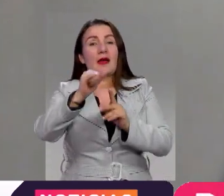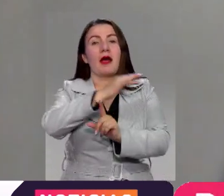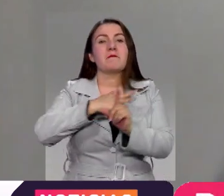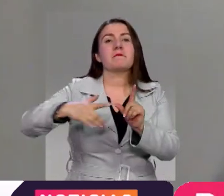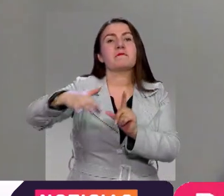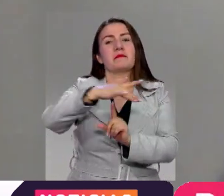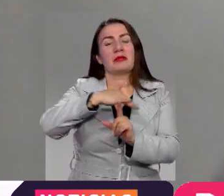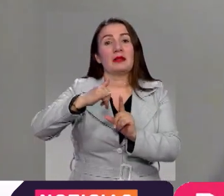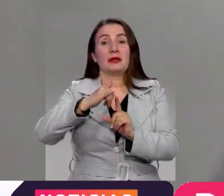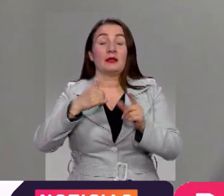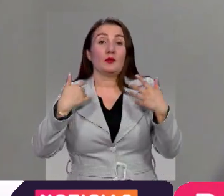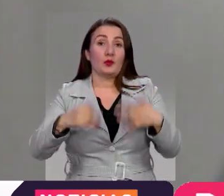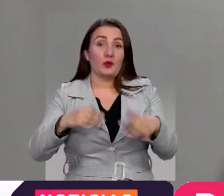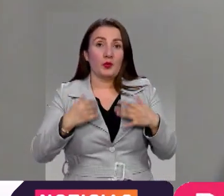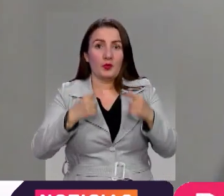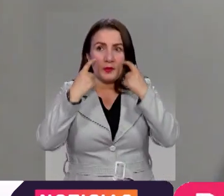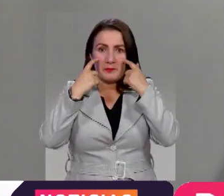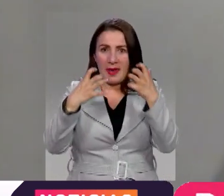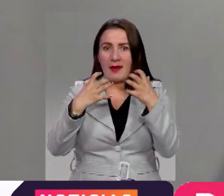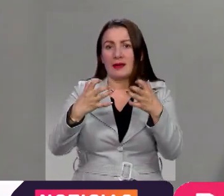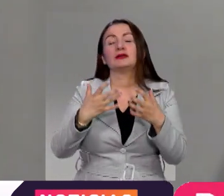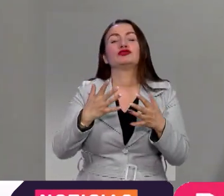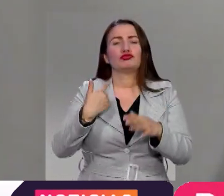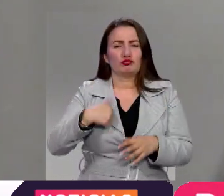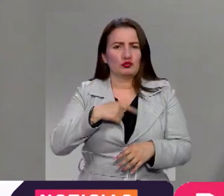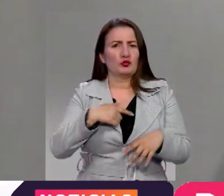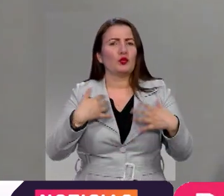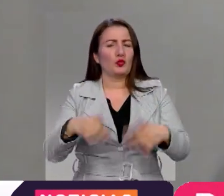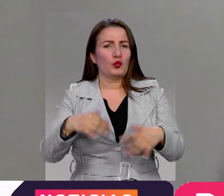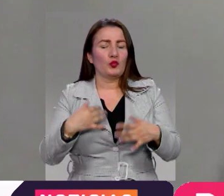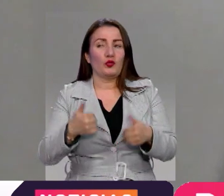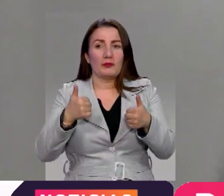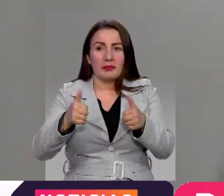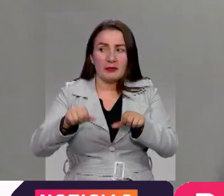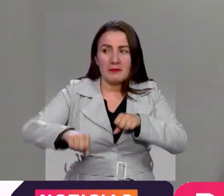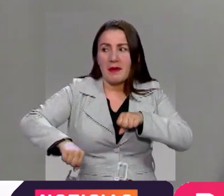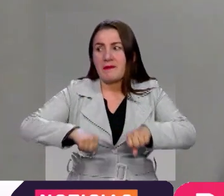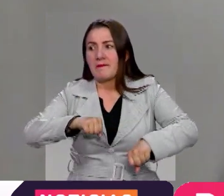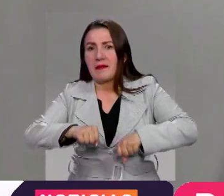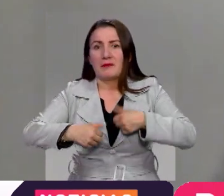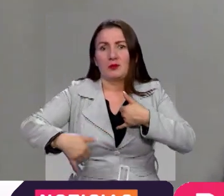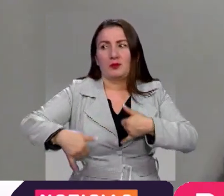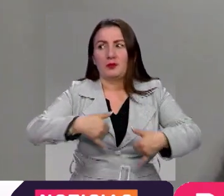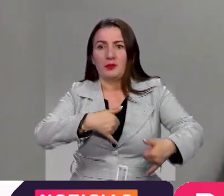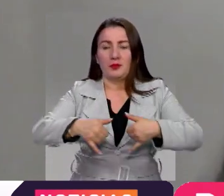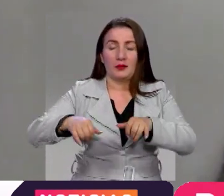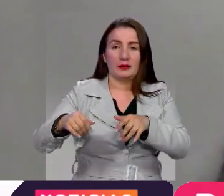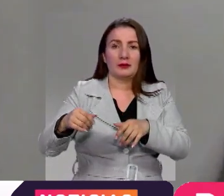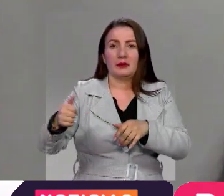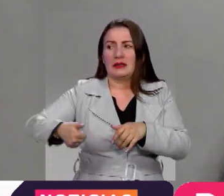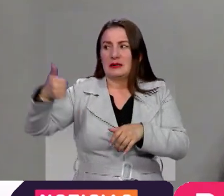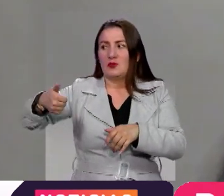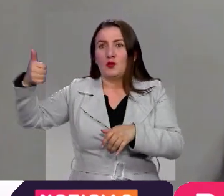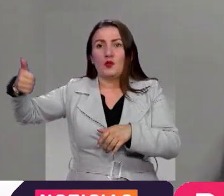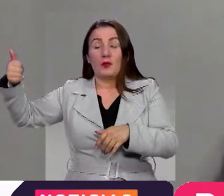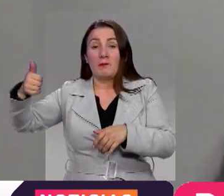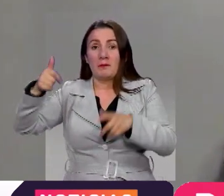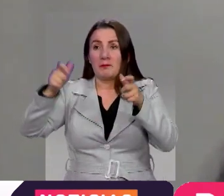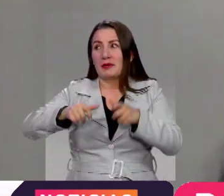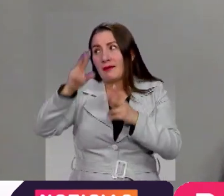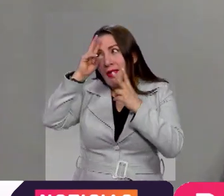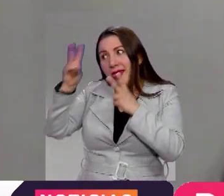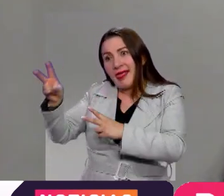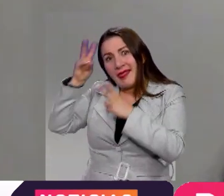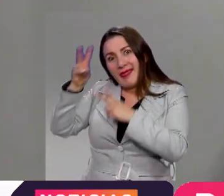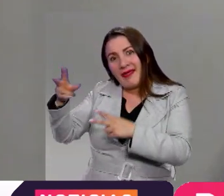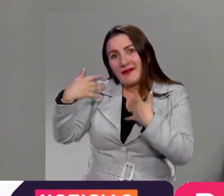ser muy increíble en ese aspecto porque, pues, la verdad, estar con quizás ídolos que uno